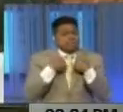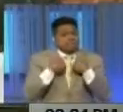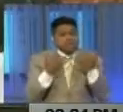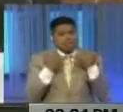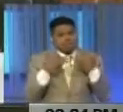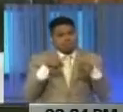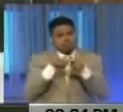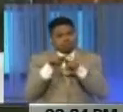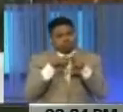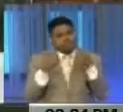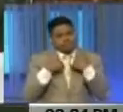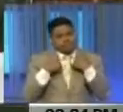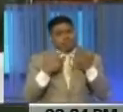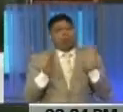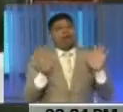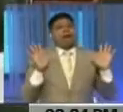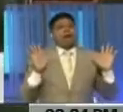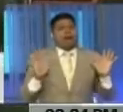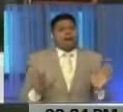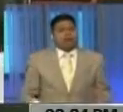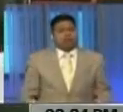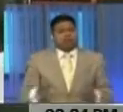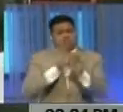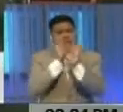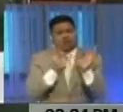gesto jocoso, ¿no?